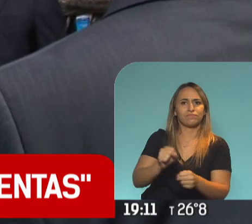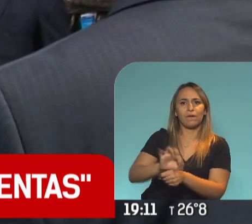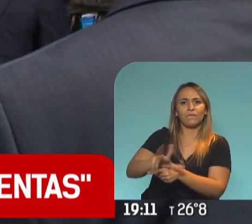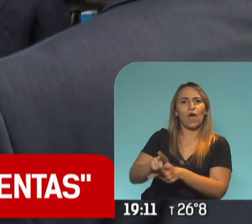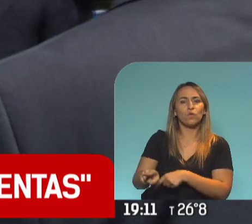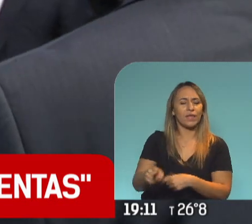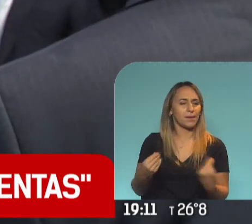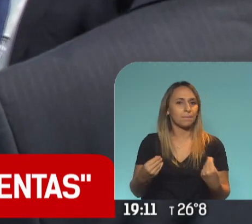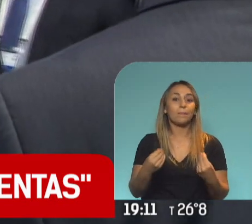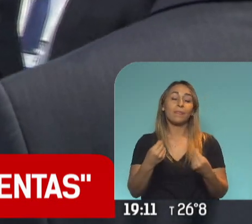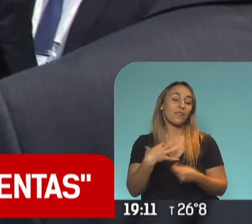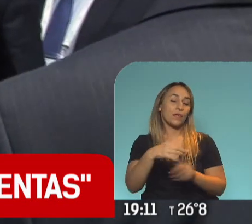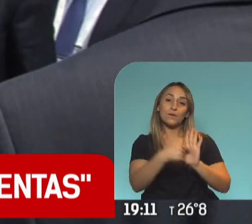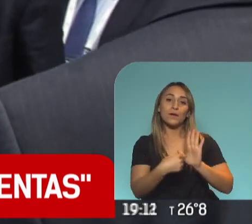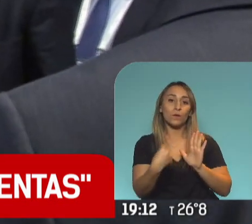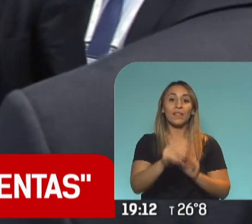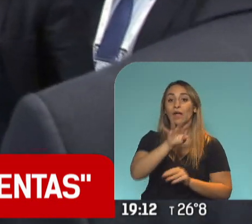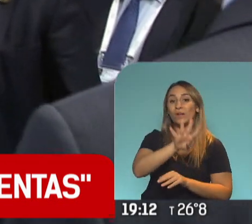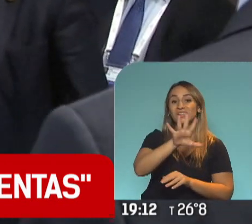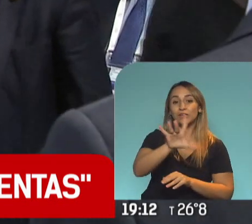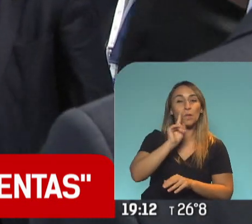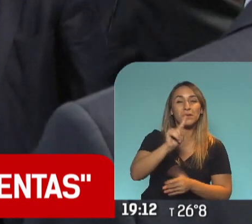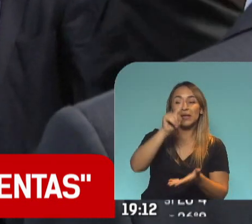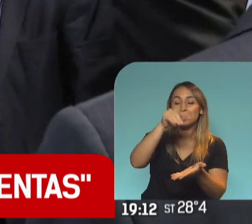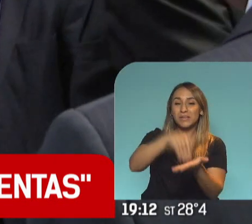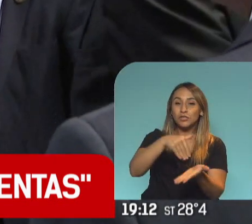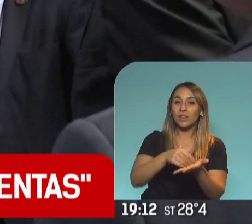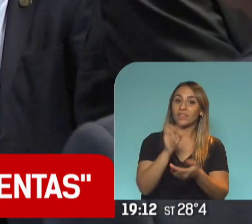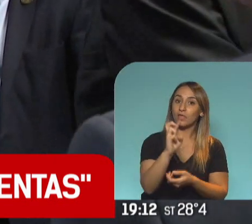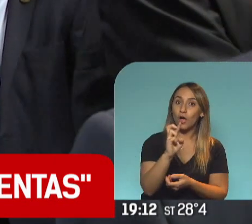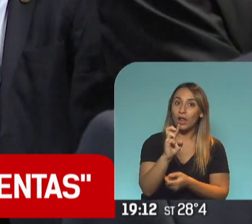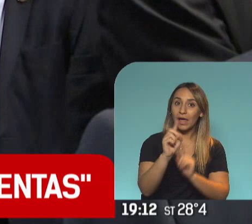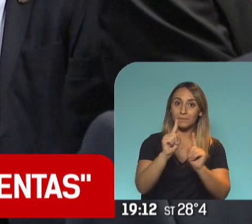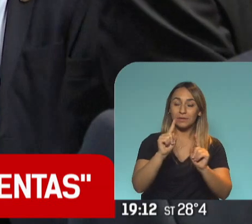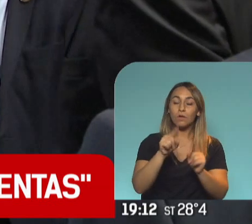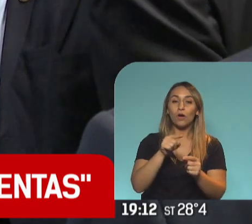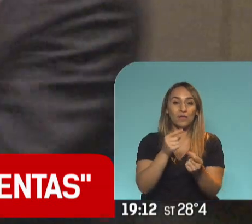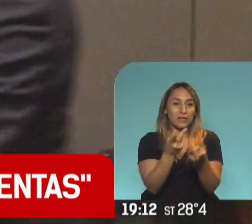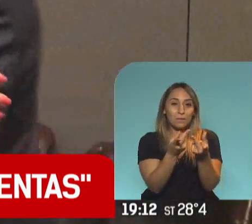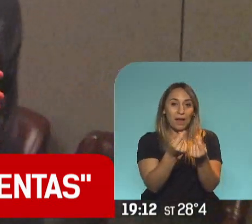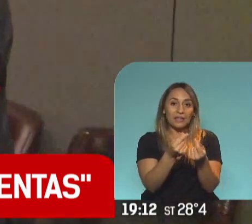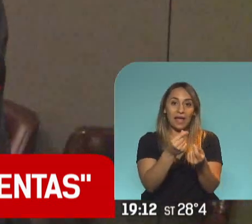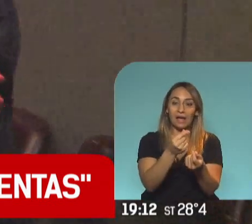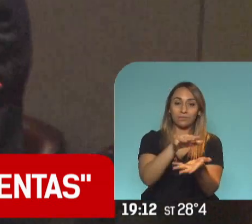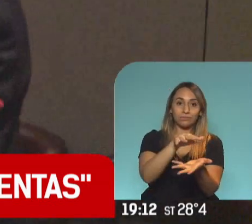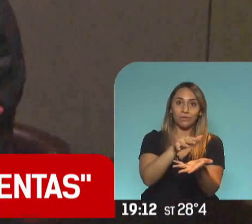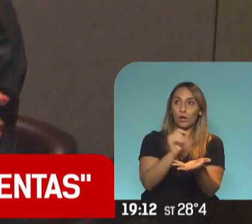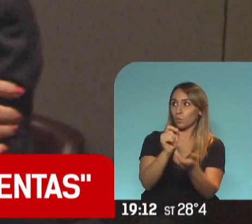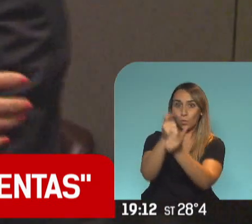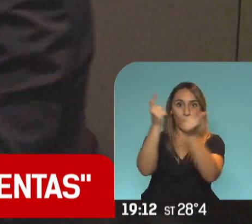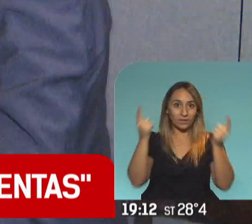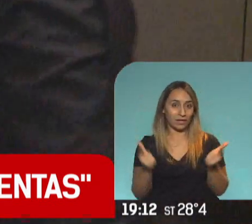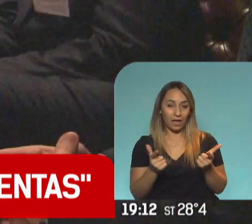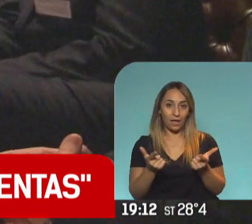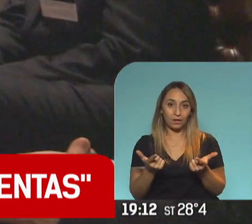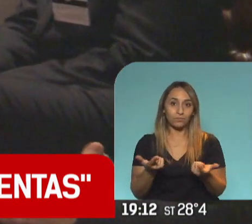esos 45.100 millones de dólares de los que se está hablando, parte de ese dinero que no está en ningún lugar, que no